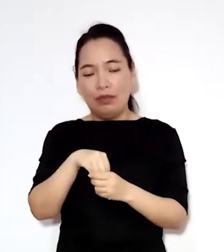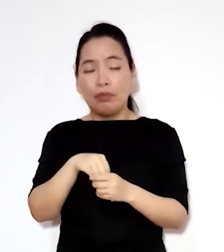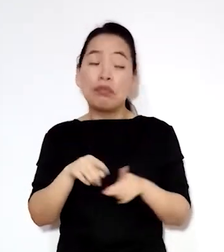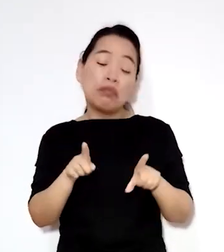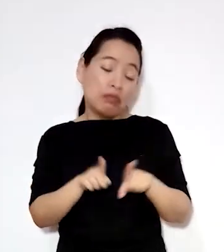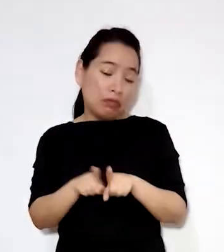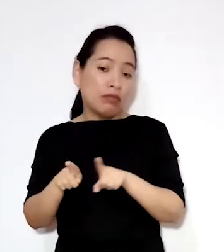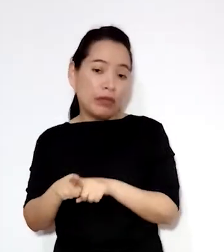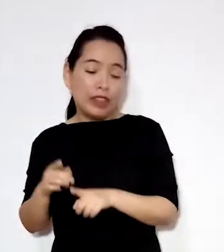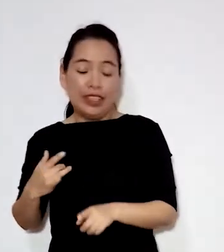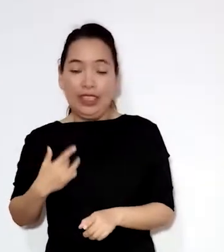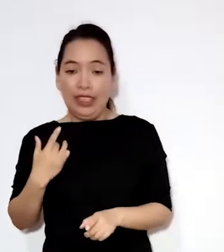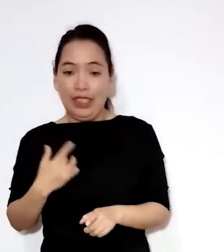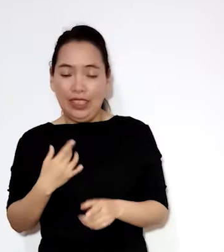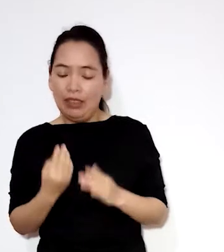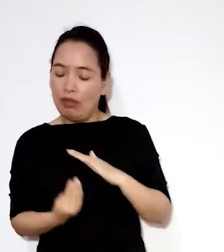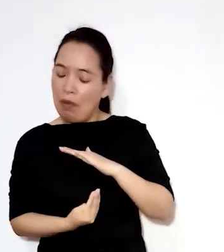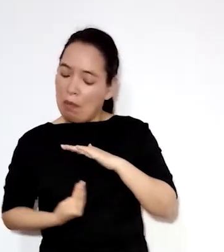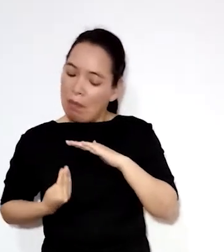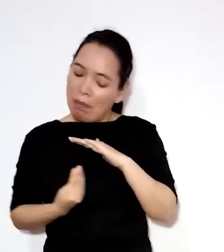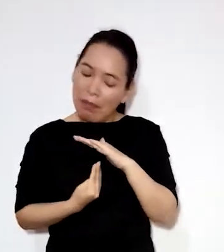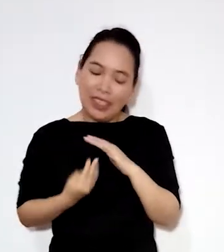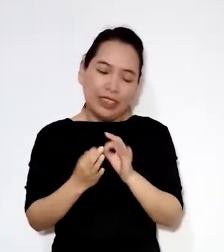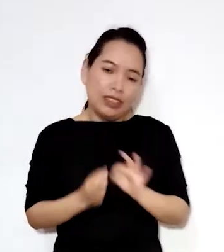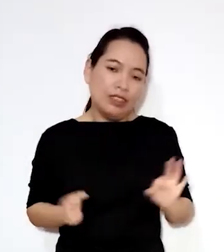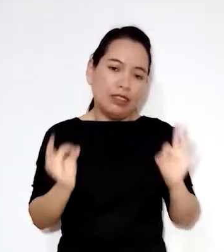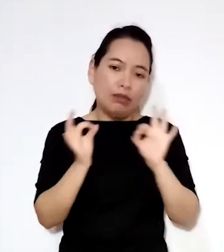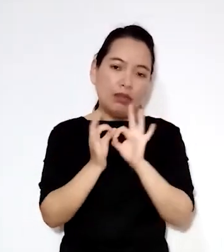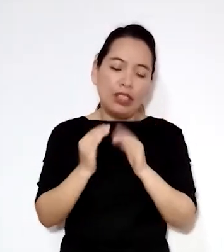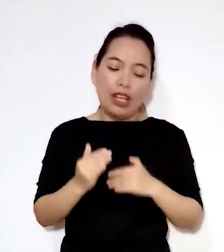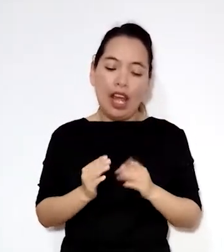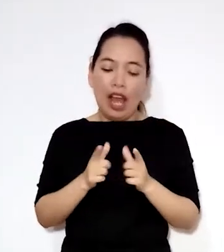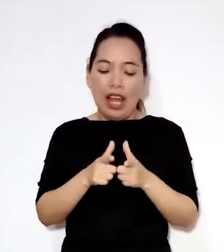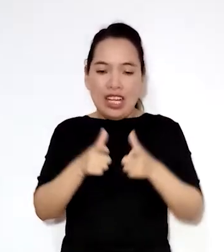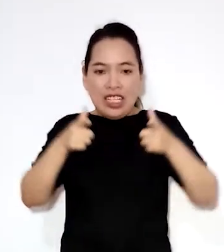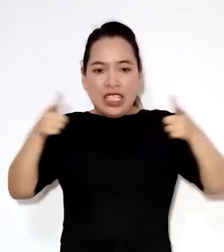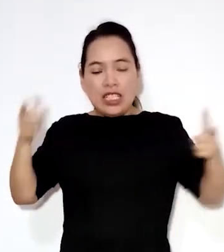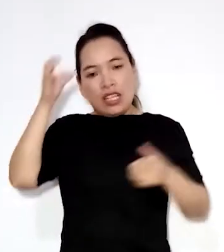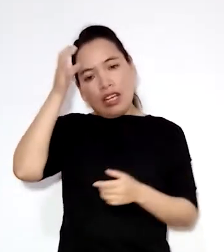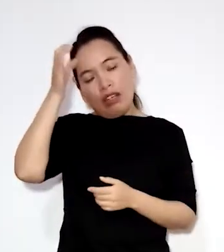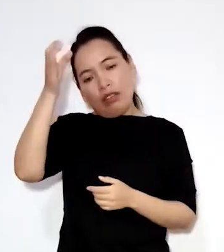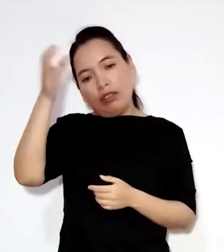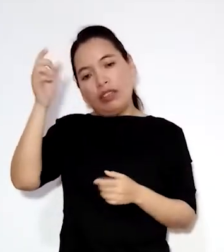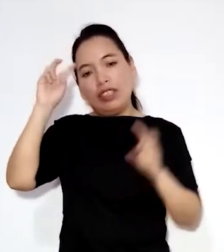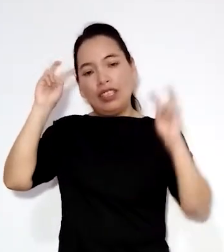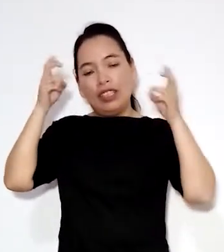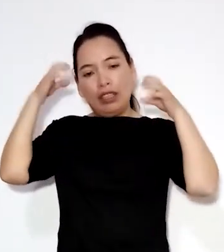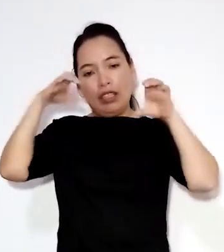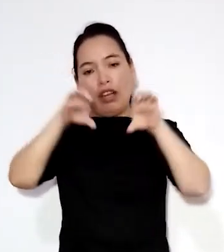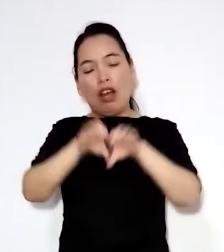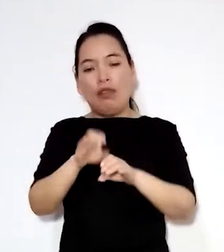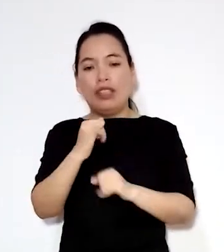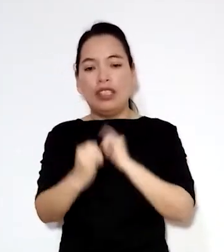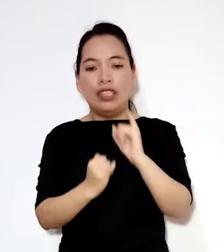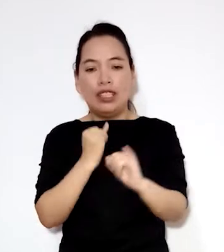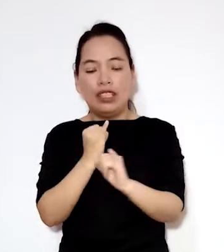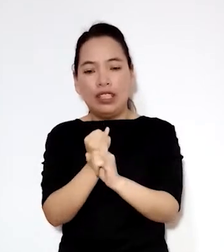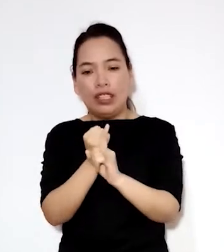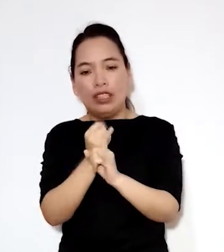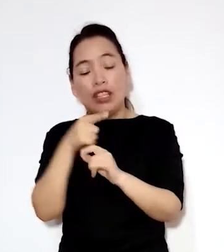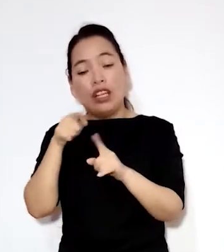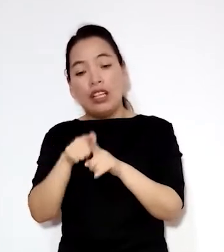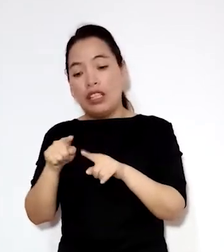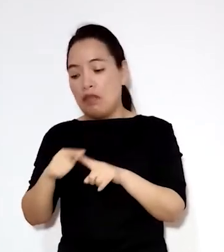fundamental ampliar el conocimiento sobre la convención, sobre los demás instrumentos, como la observación general